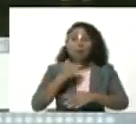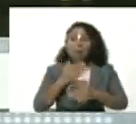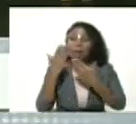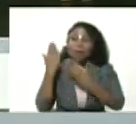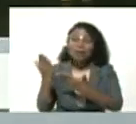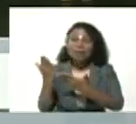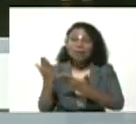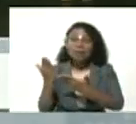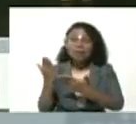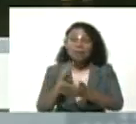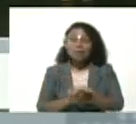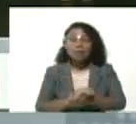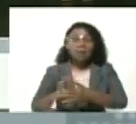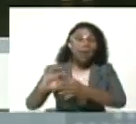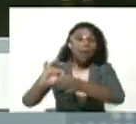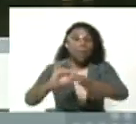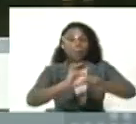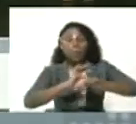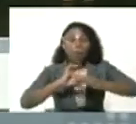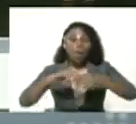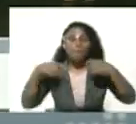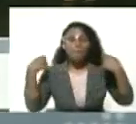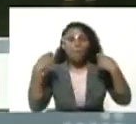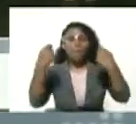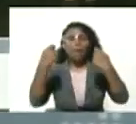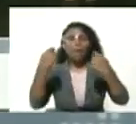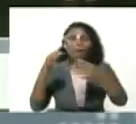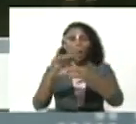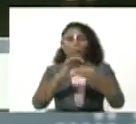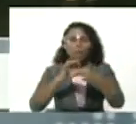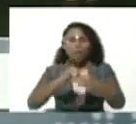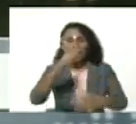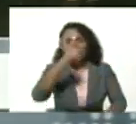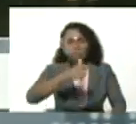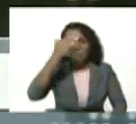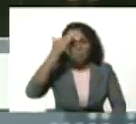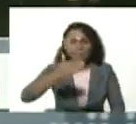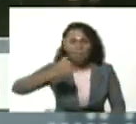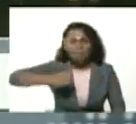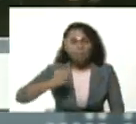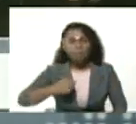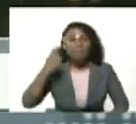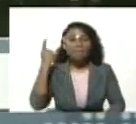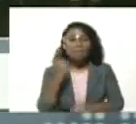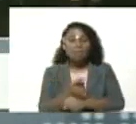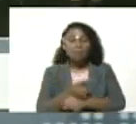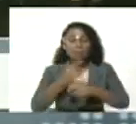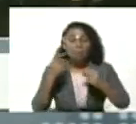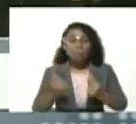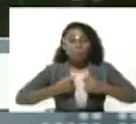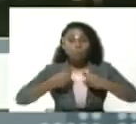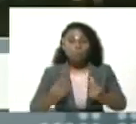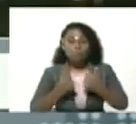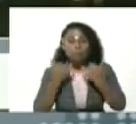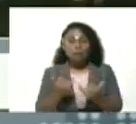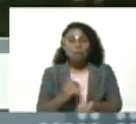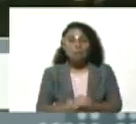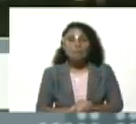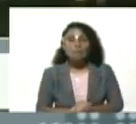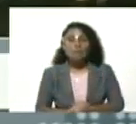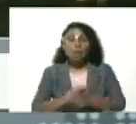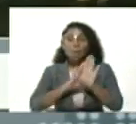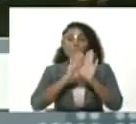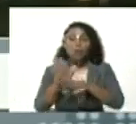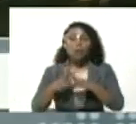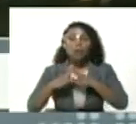Yolenis, la Unión Popular, la Unión Cívico-Militar-Policial debe reaccionar de inmediato y apoyar